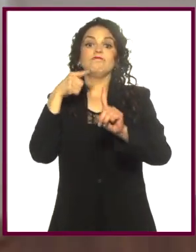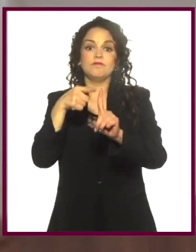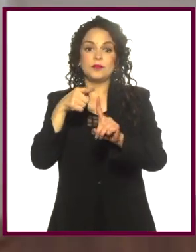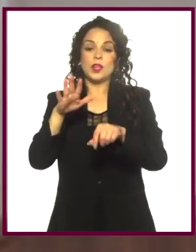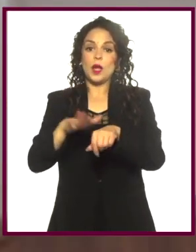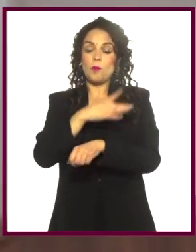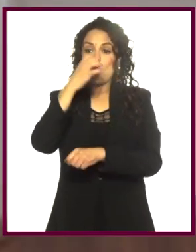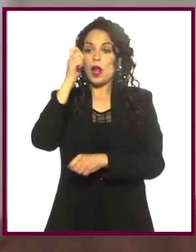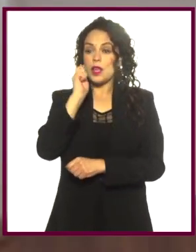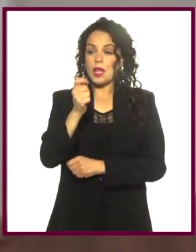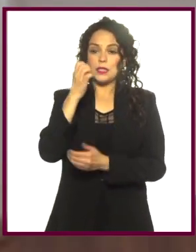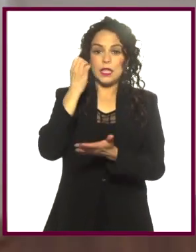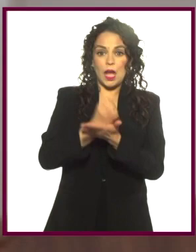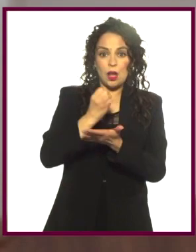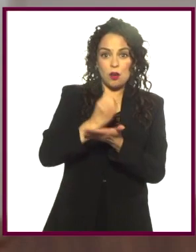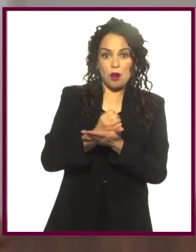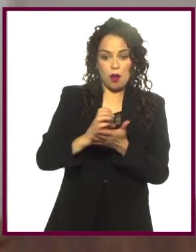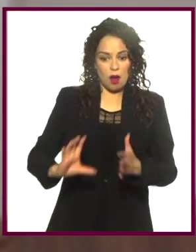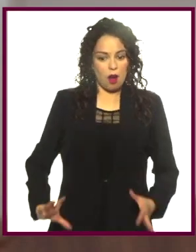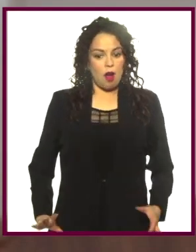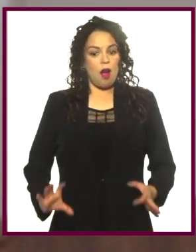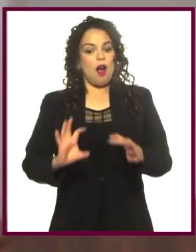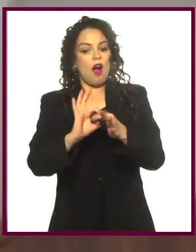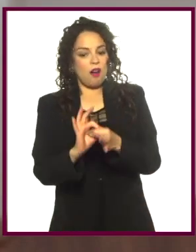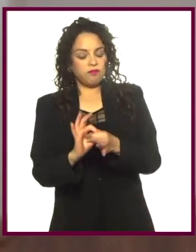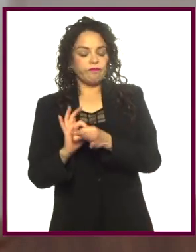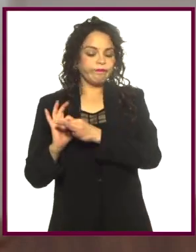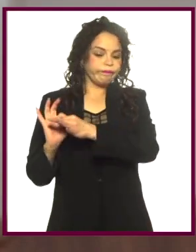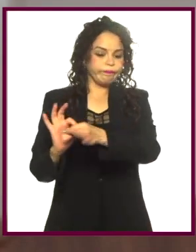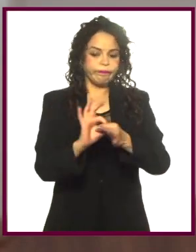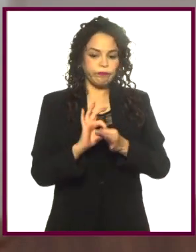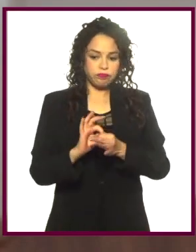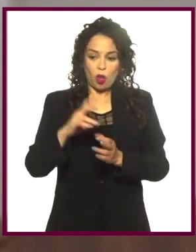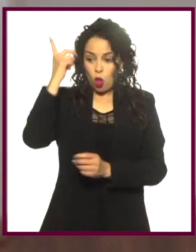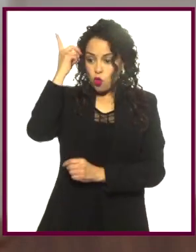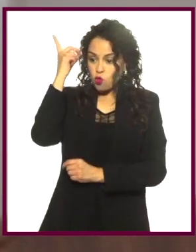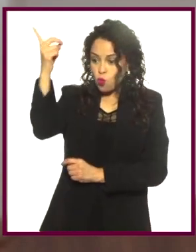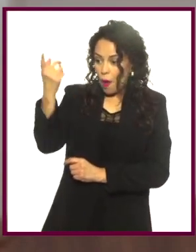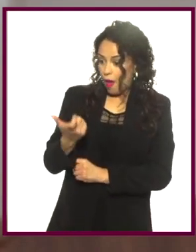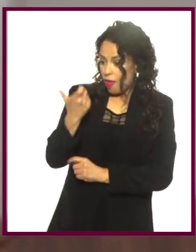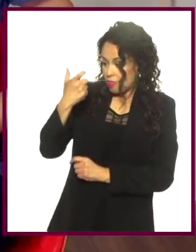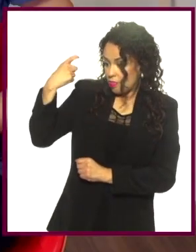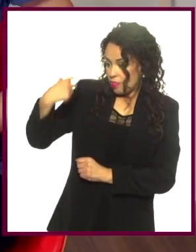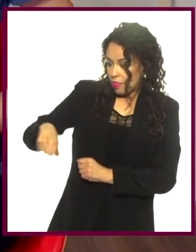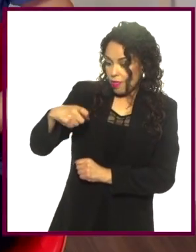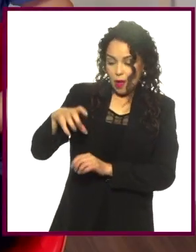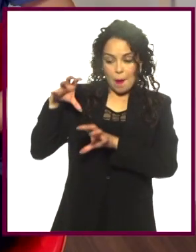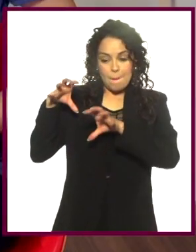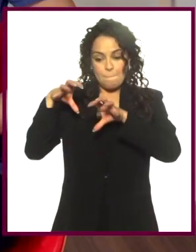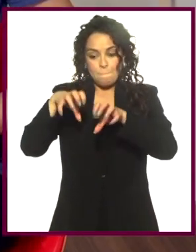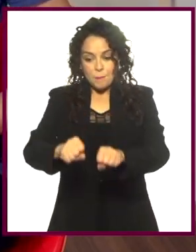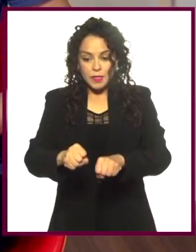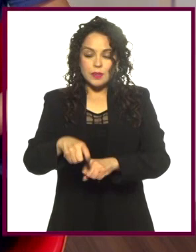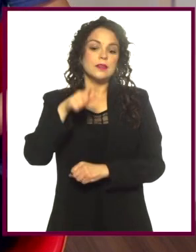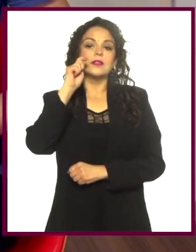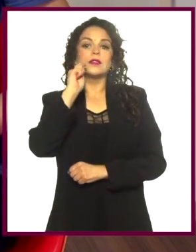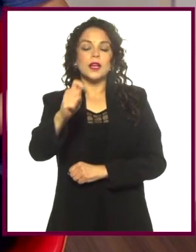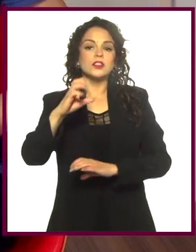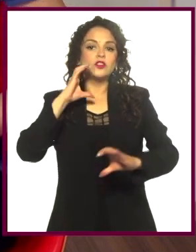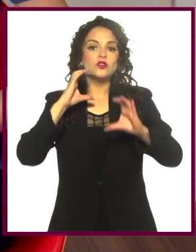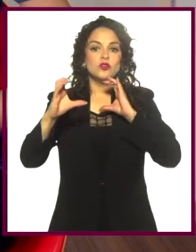están muy ligados, y para preservar este poder, los dueños del dinero se apoyan en los medios masivos de